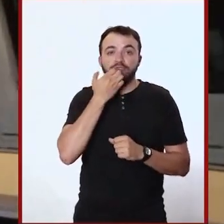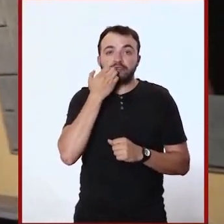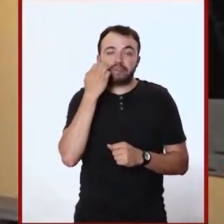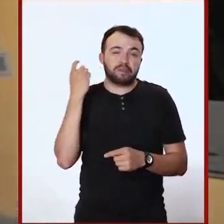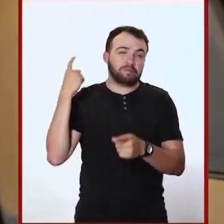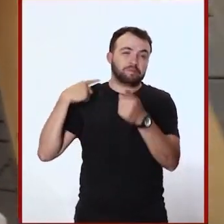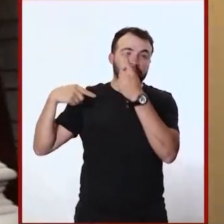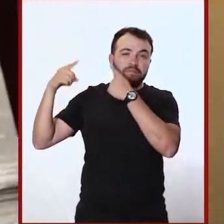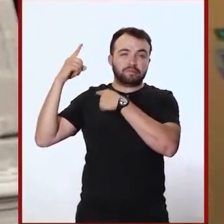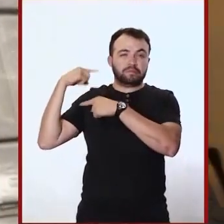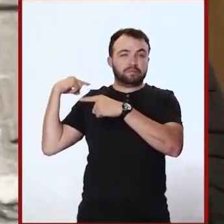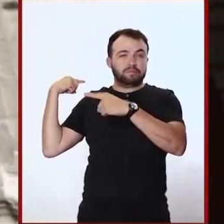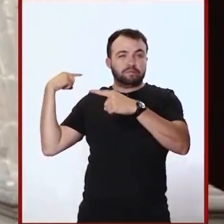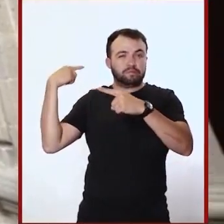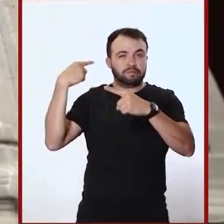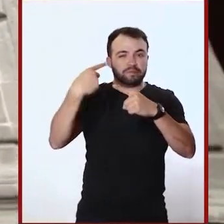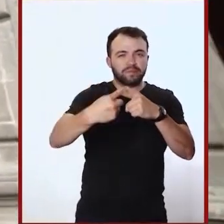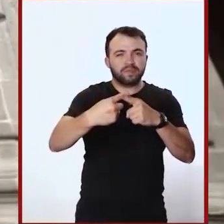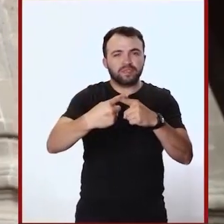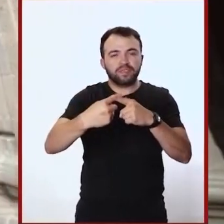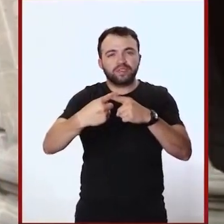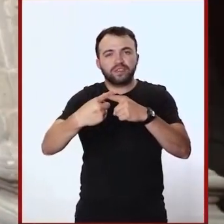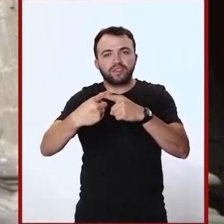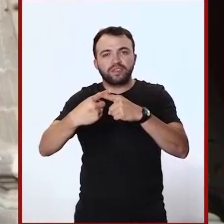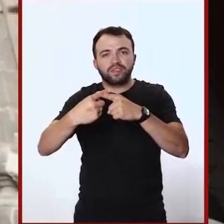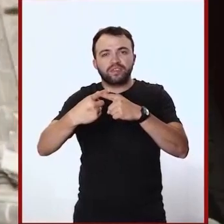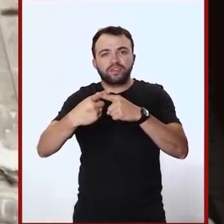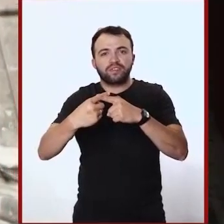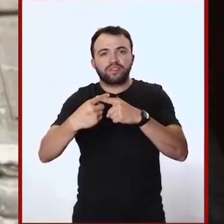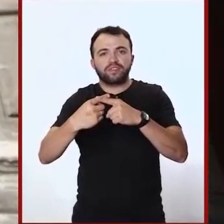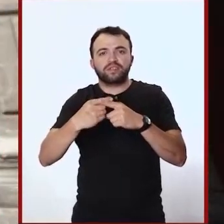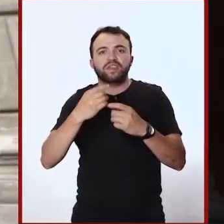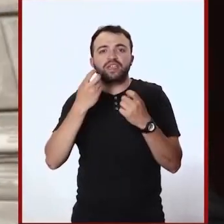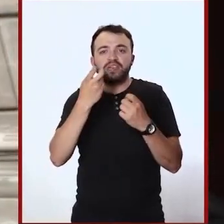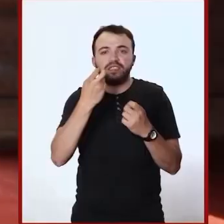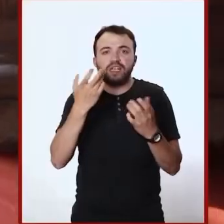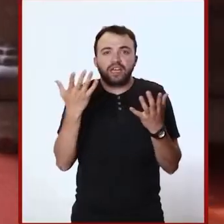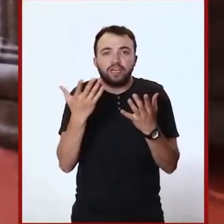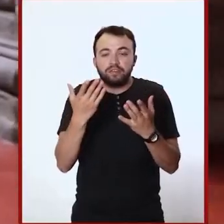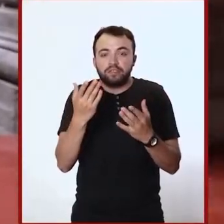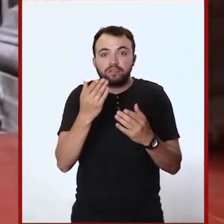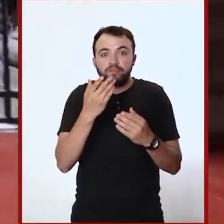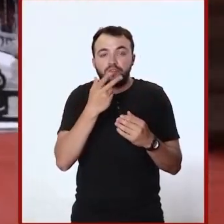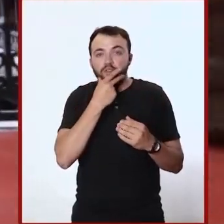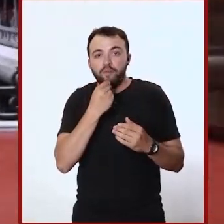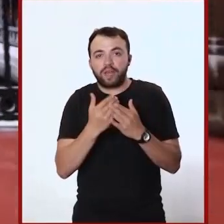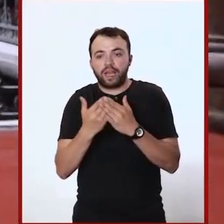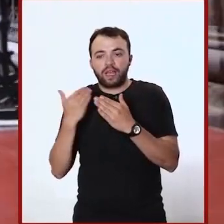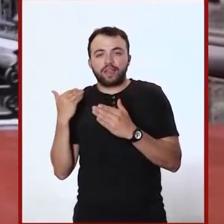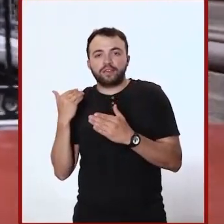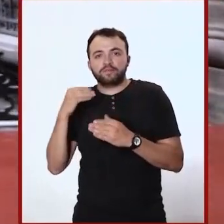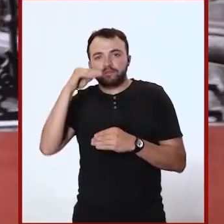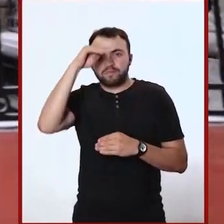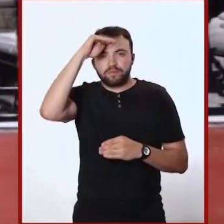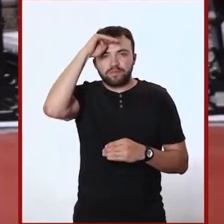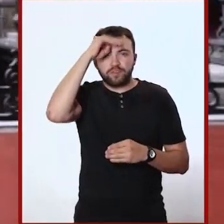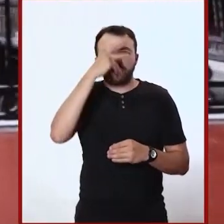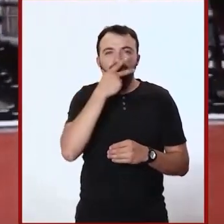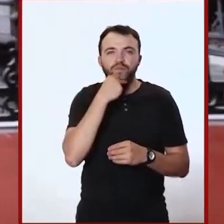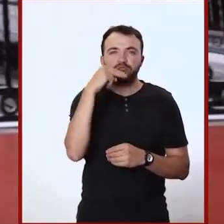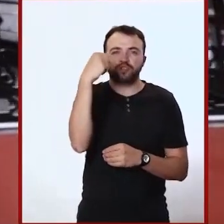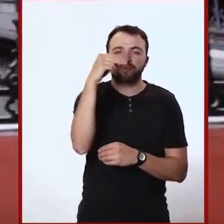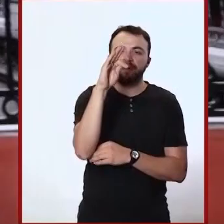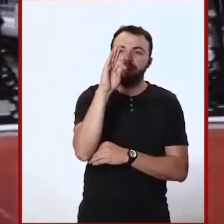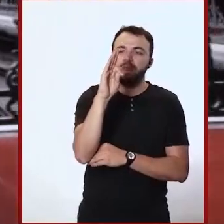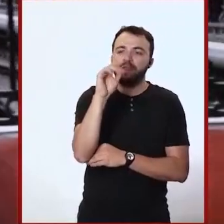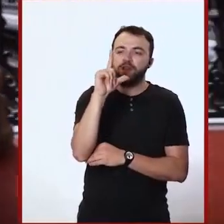se forman pues toda la élite intelectual de la época. Hace un momento un compañero pensaba en Flores Magón,